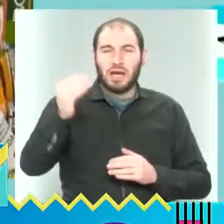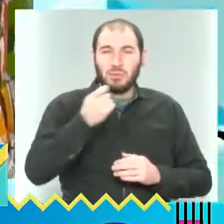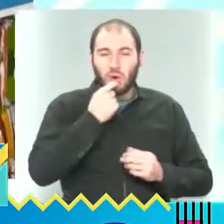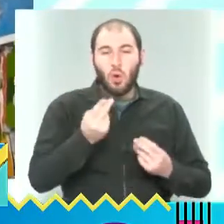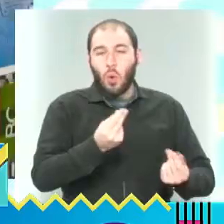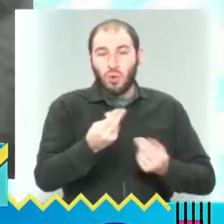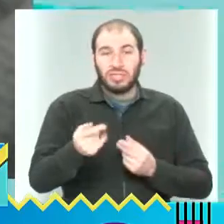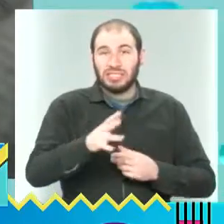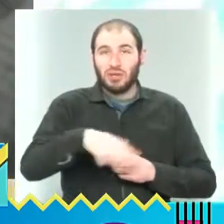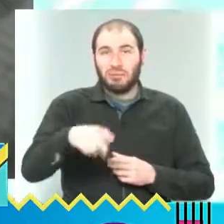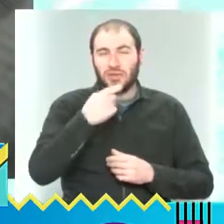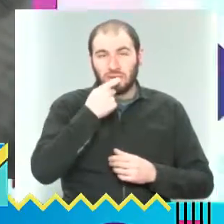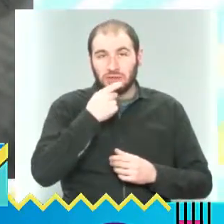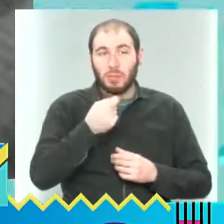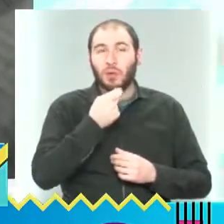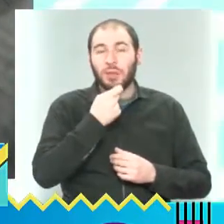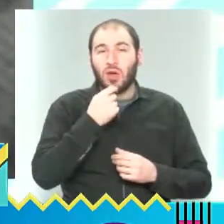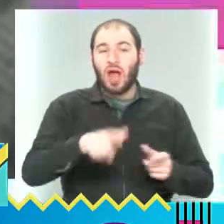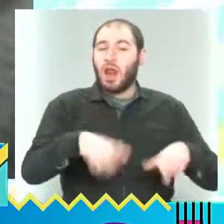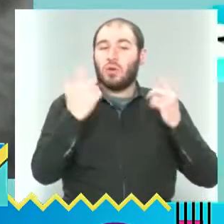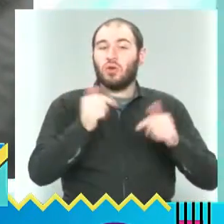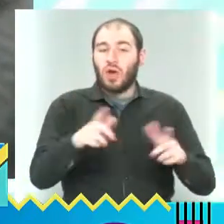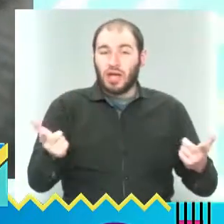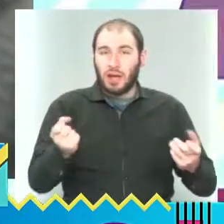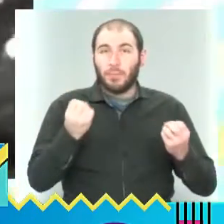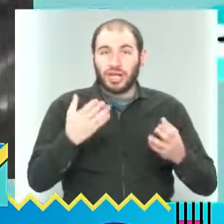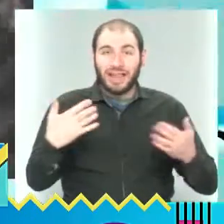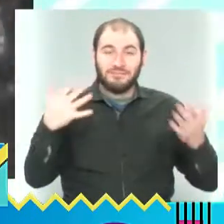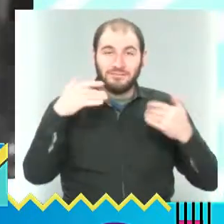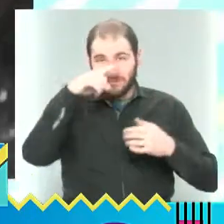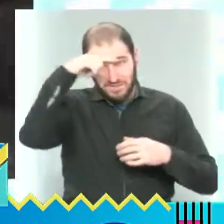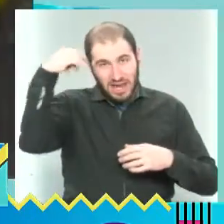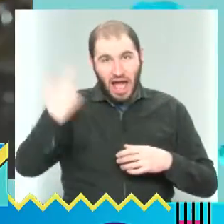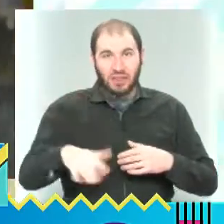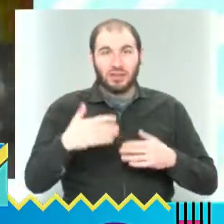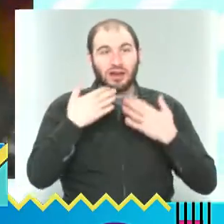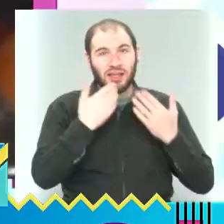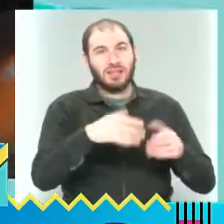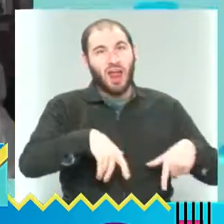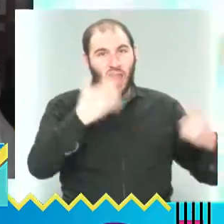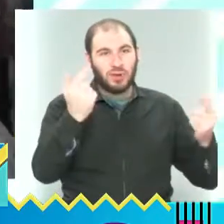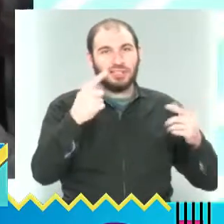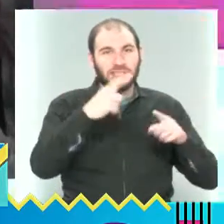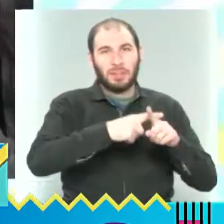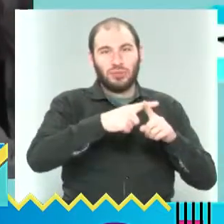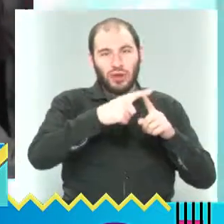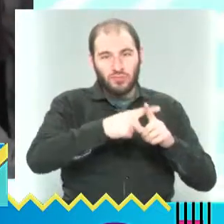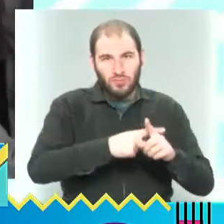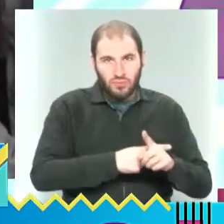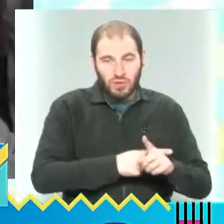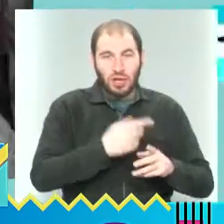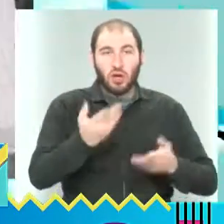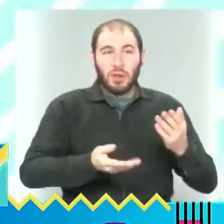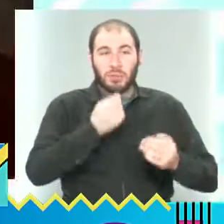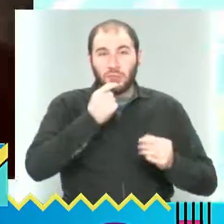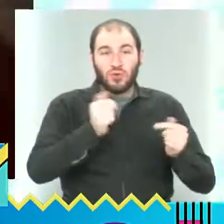que usar en la ciudad de Mendoza si no tuviéramos árboles? Porque en verano, gracias a los árboles, la temperatura es mucho más baja que lo que